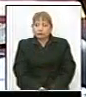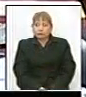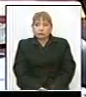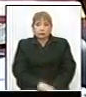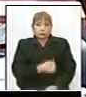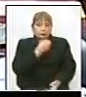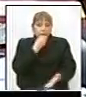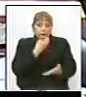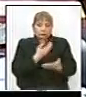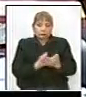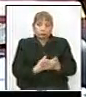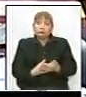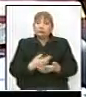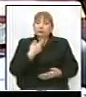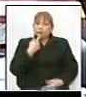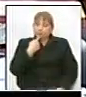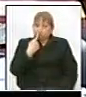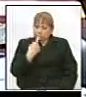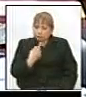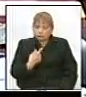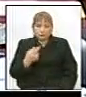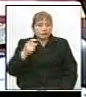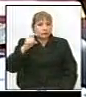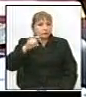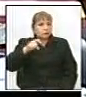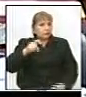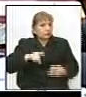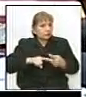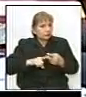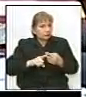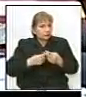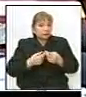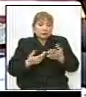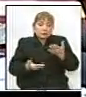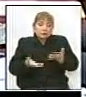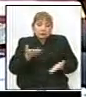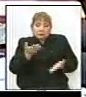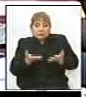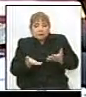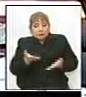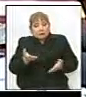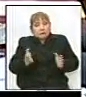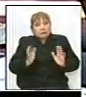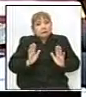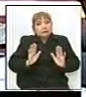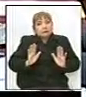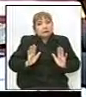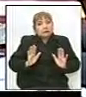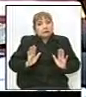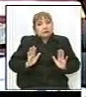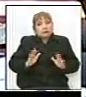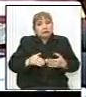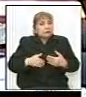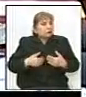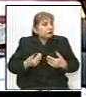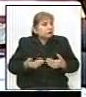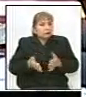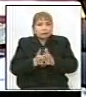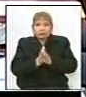Viene y nos dice que se necesita de iniciativa legislativa, de repente, por supuesto, pero en estos momentos no puede pedir